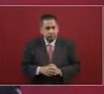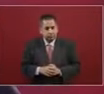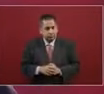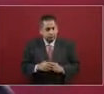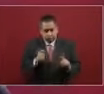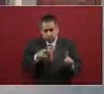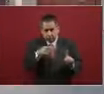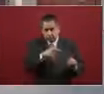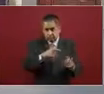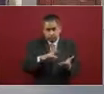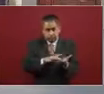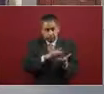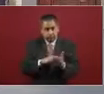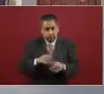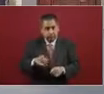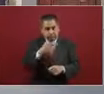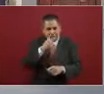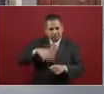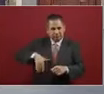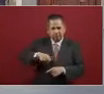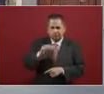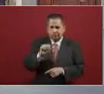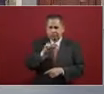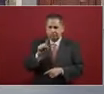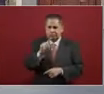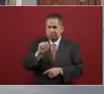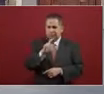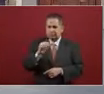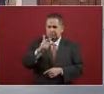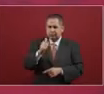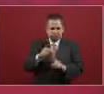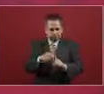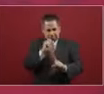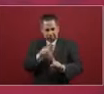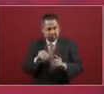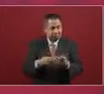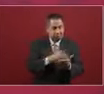de este señor, Azcárraga.